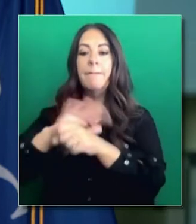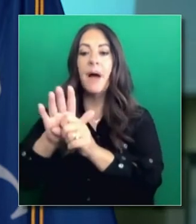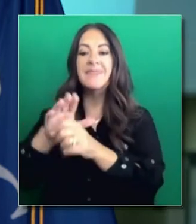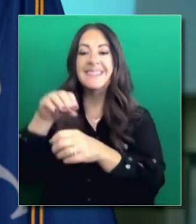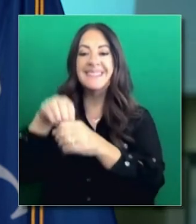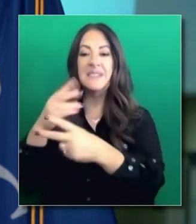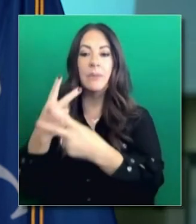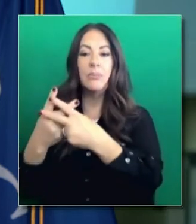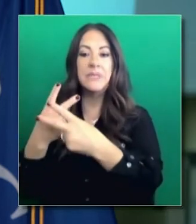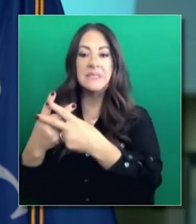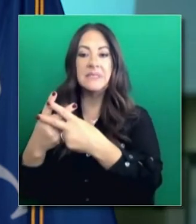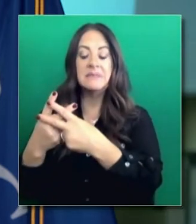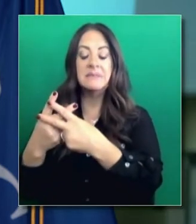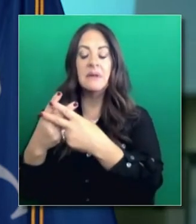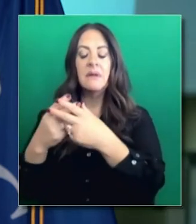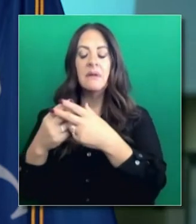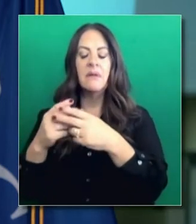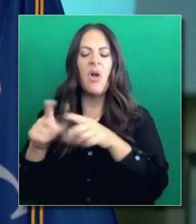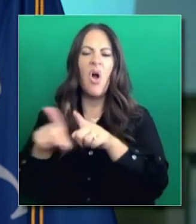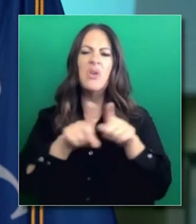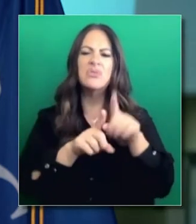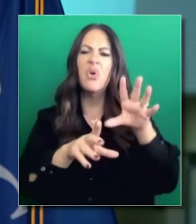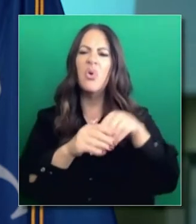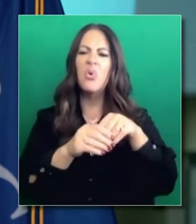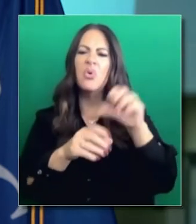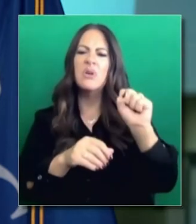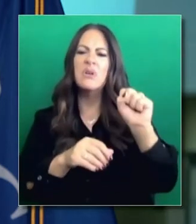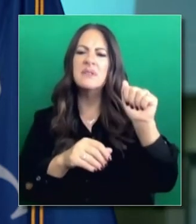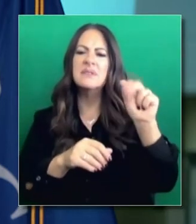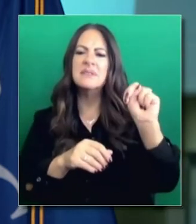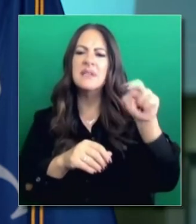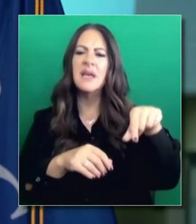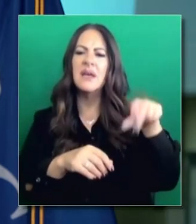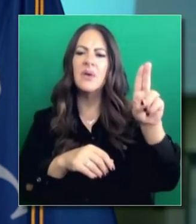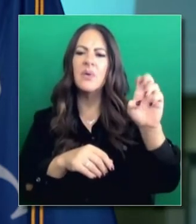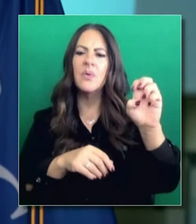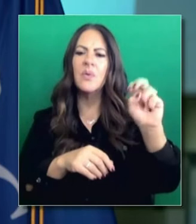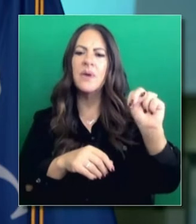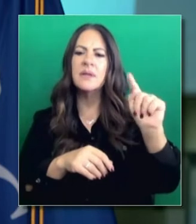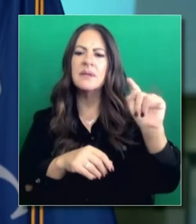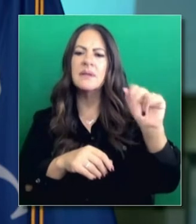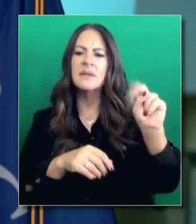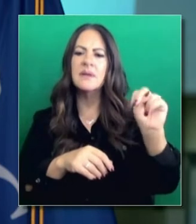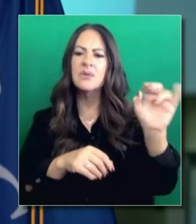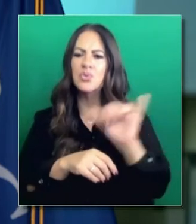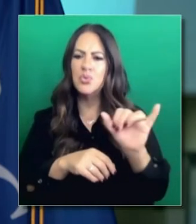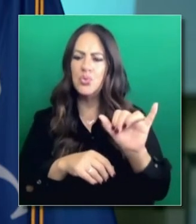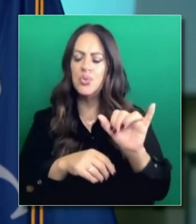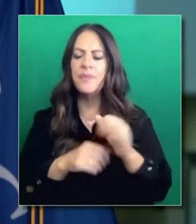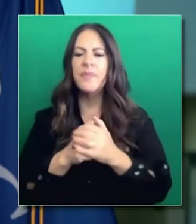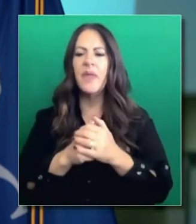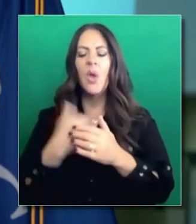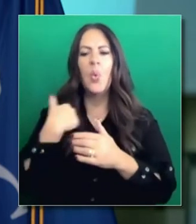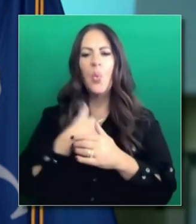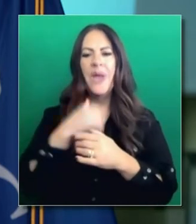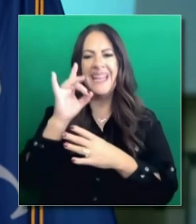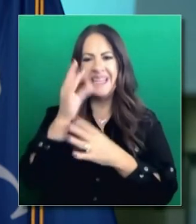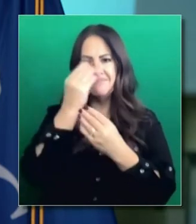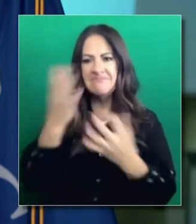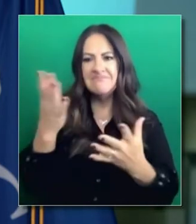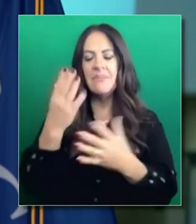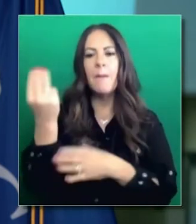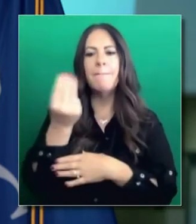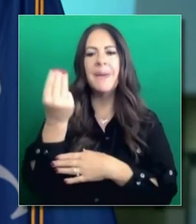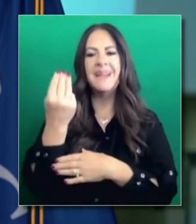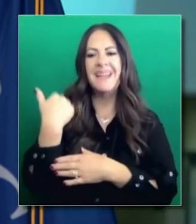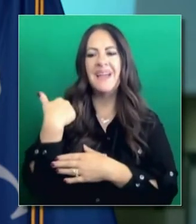en el San Quentin, incluyendo en CDC. El lunes también explicamos los planes para administración